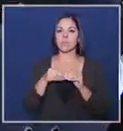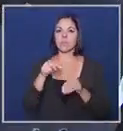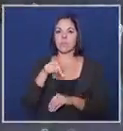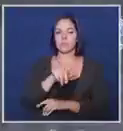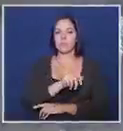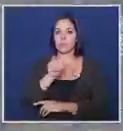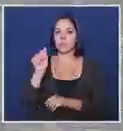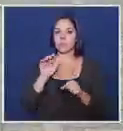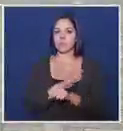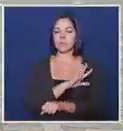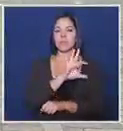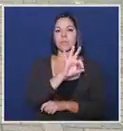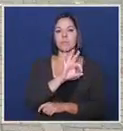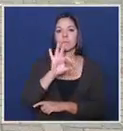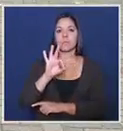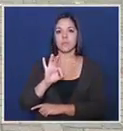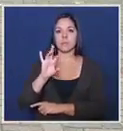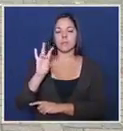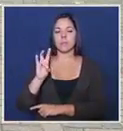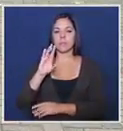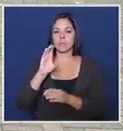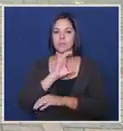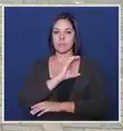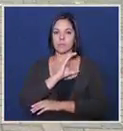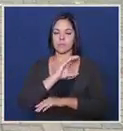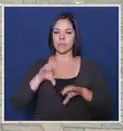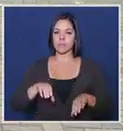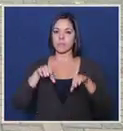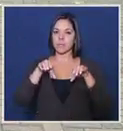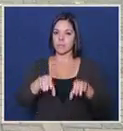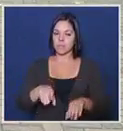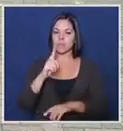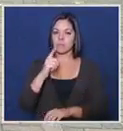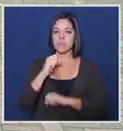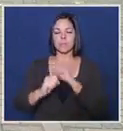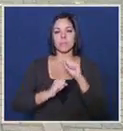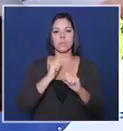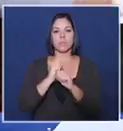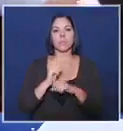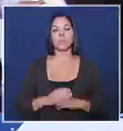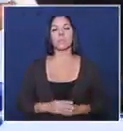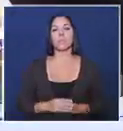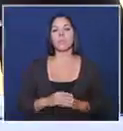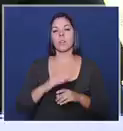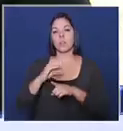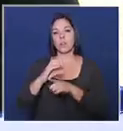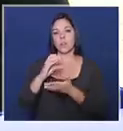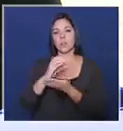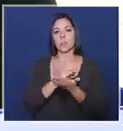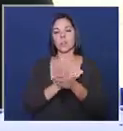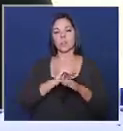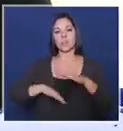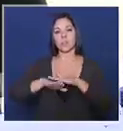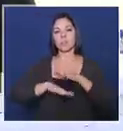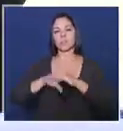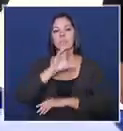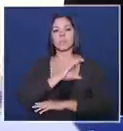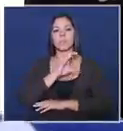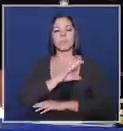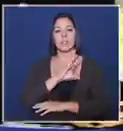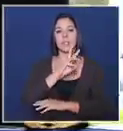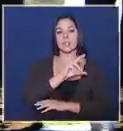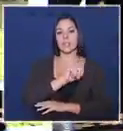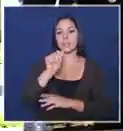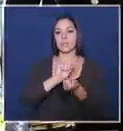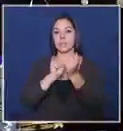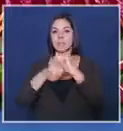mes, para un total de 997 policías graduados en un año. El curso básico policial se amplió de